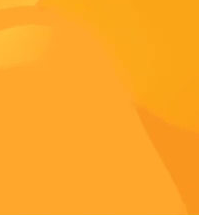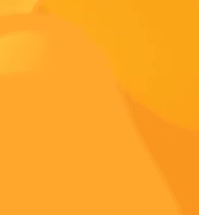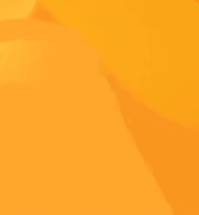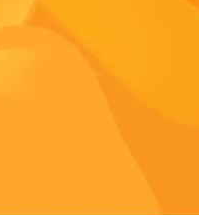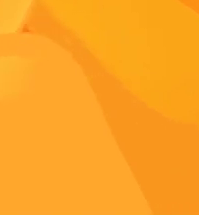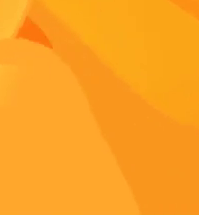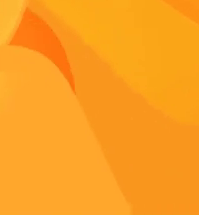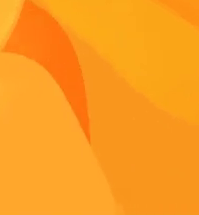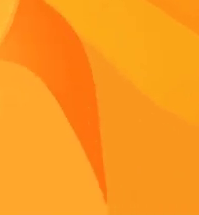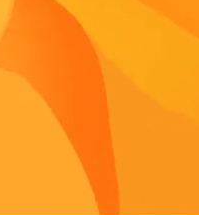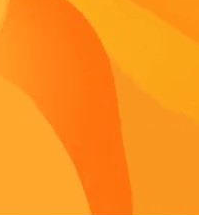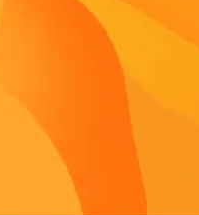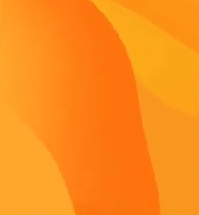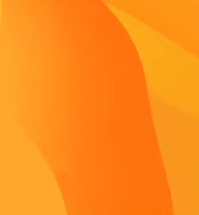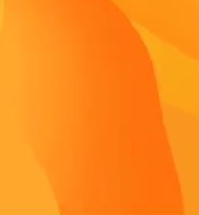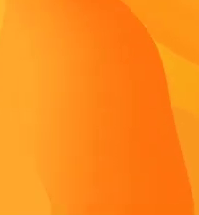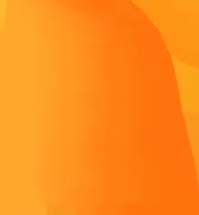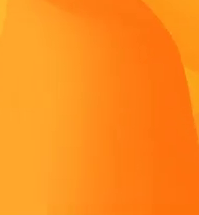Se llama rastrillo.